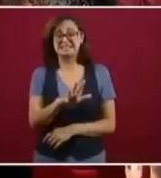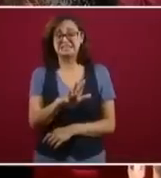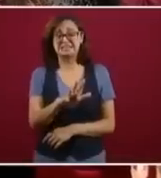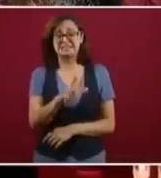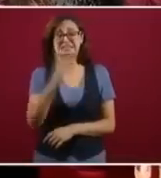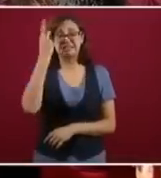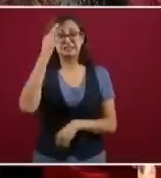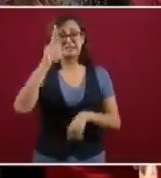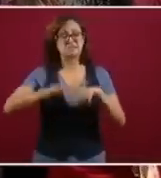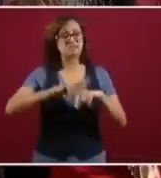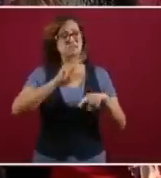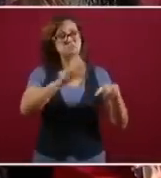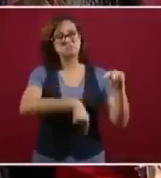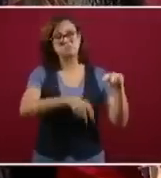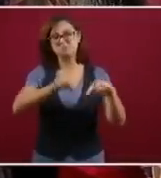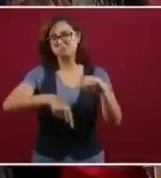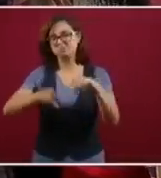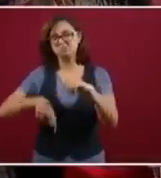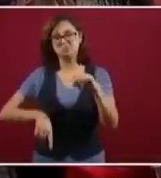directivos,